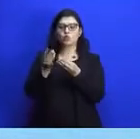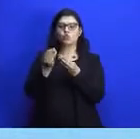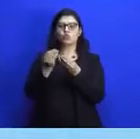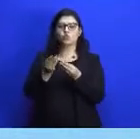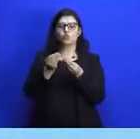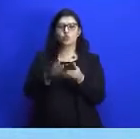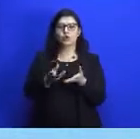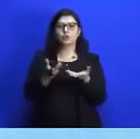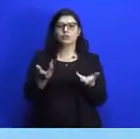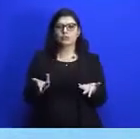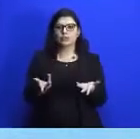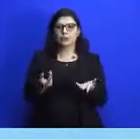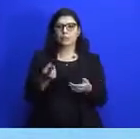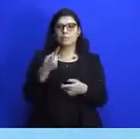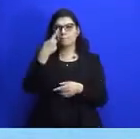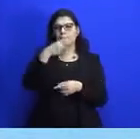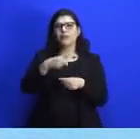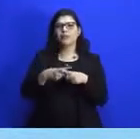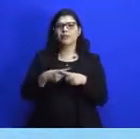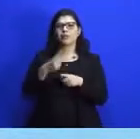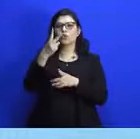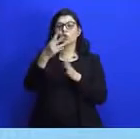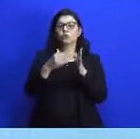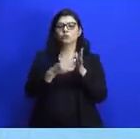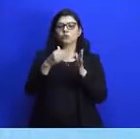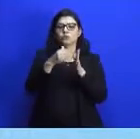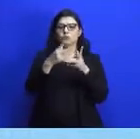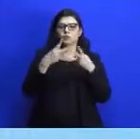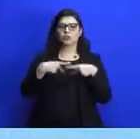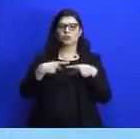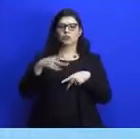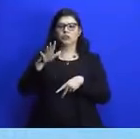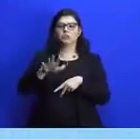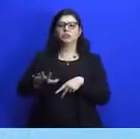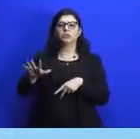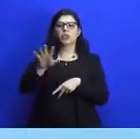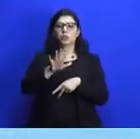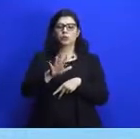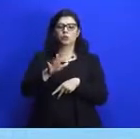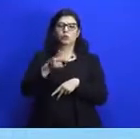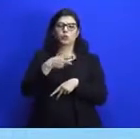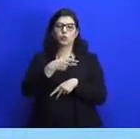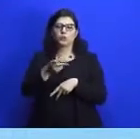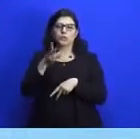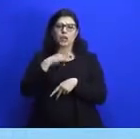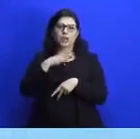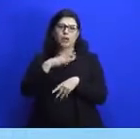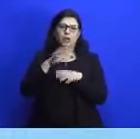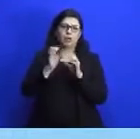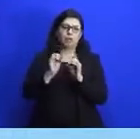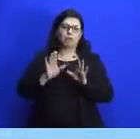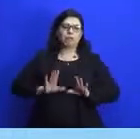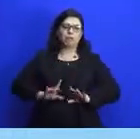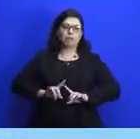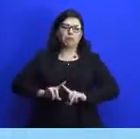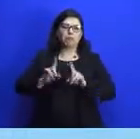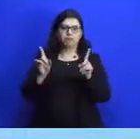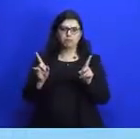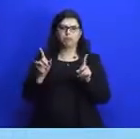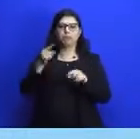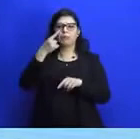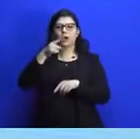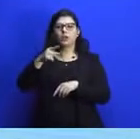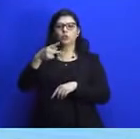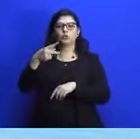a casi 2 millones de personas que se encuentran en situación de vulnerabilidad y que entonces pudieron recibir ese producto y tener una mejor